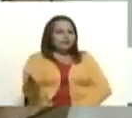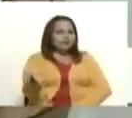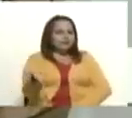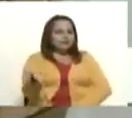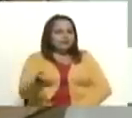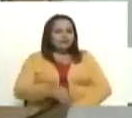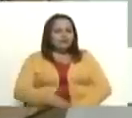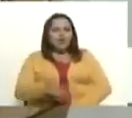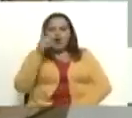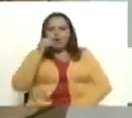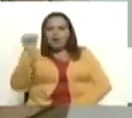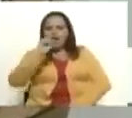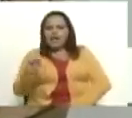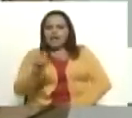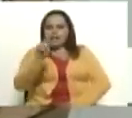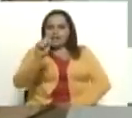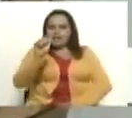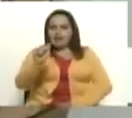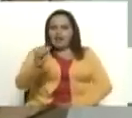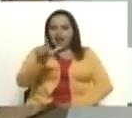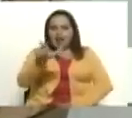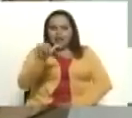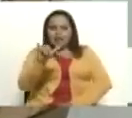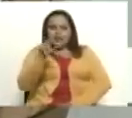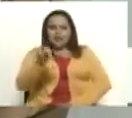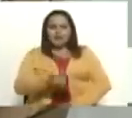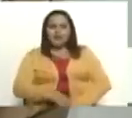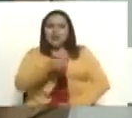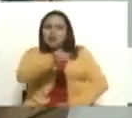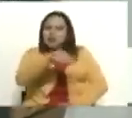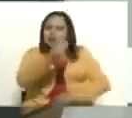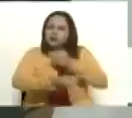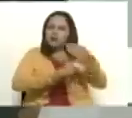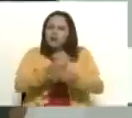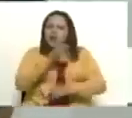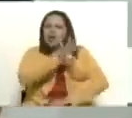Stalin González, esto fue el 30 de